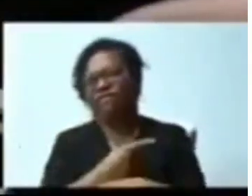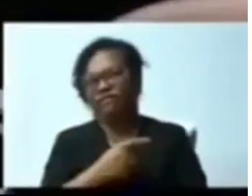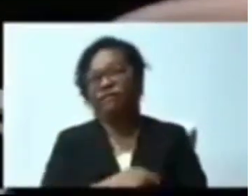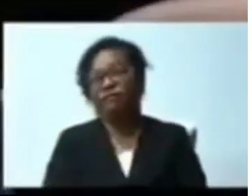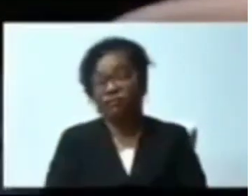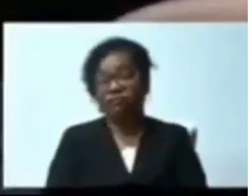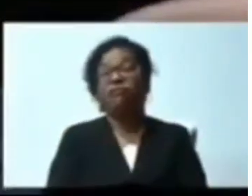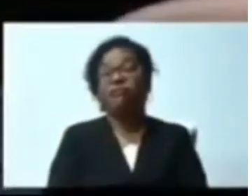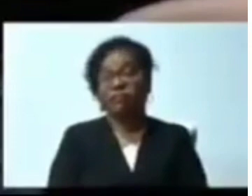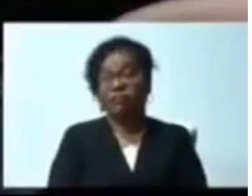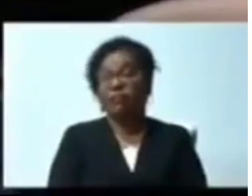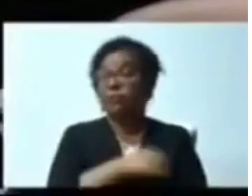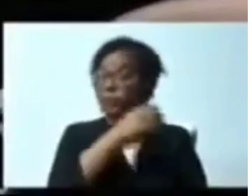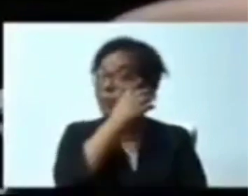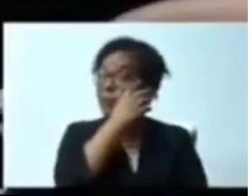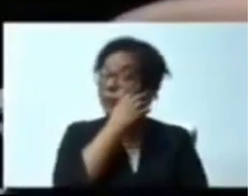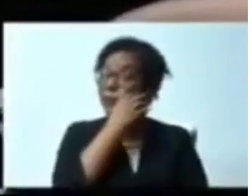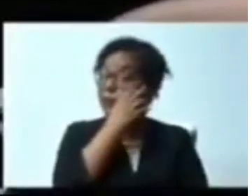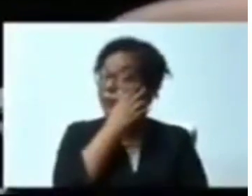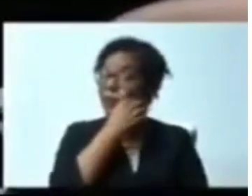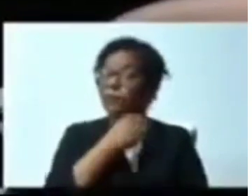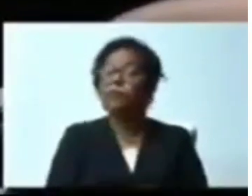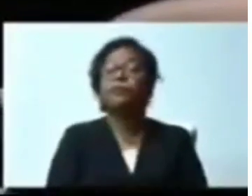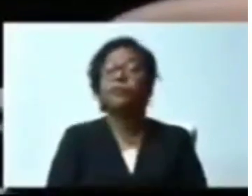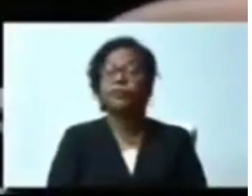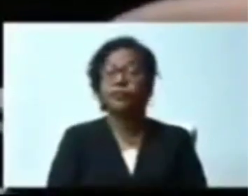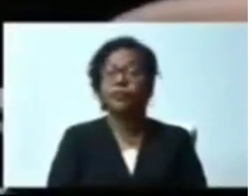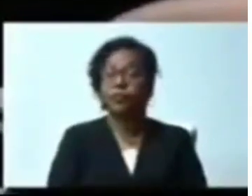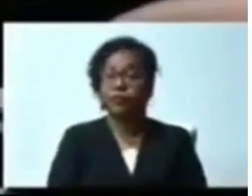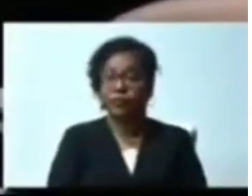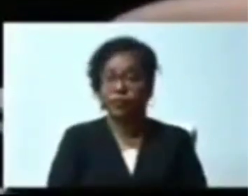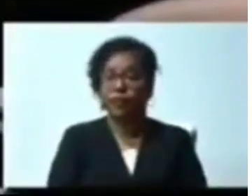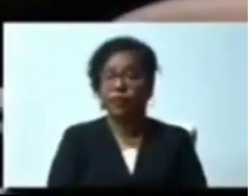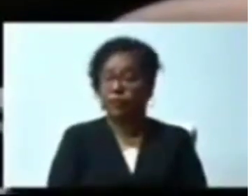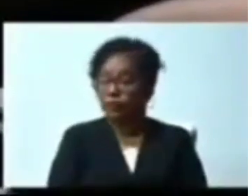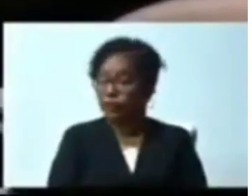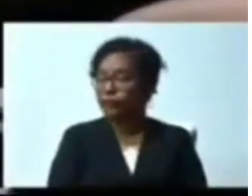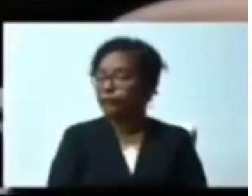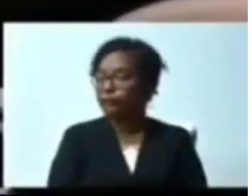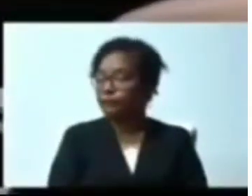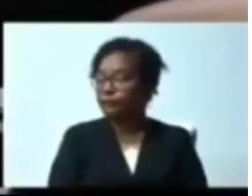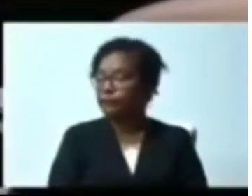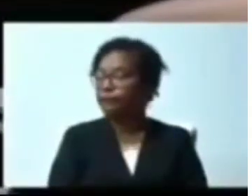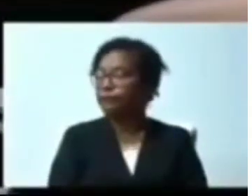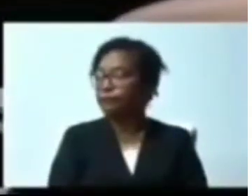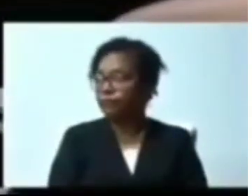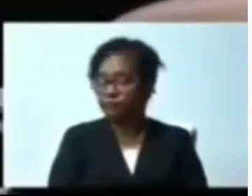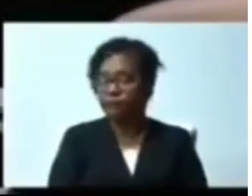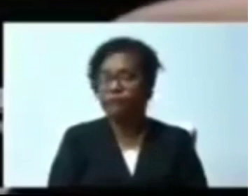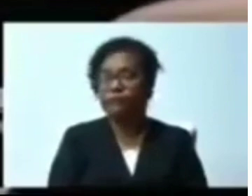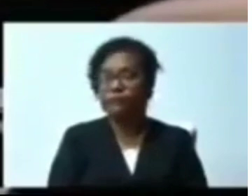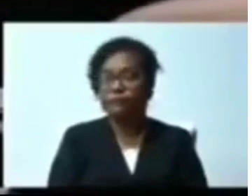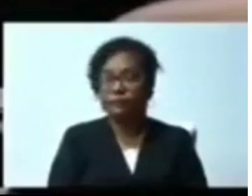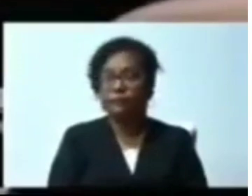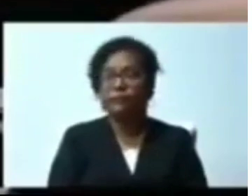colegas, diputados y diputadas. Nosotros, es tan sencillo